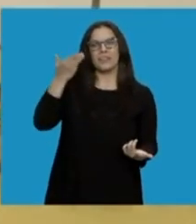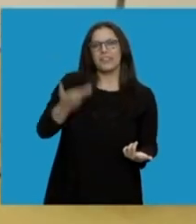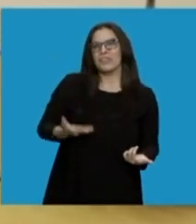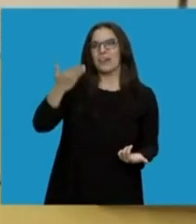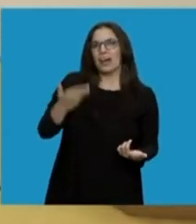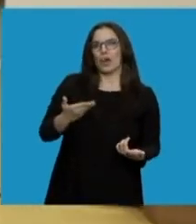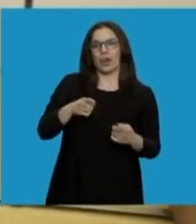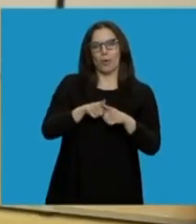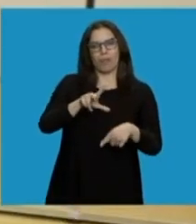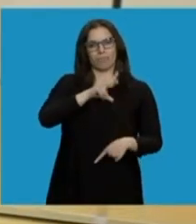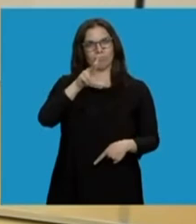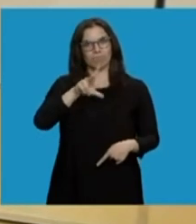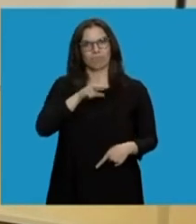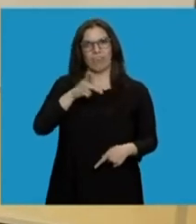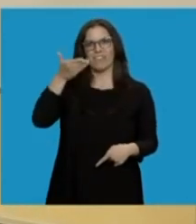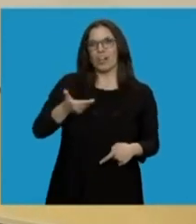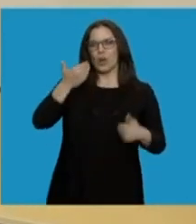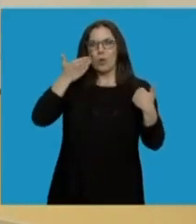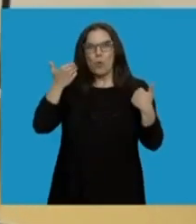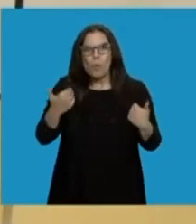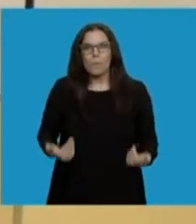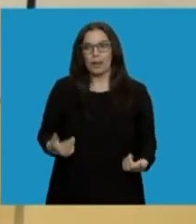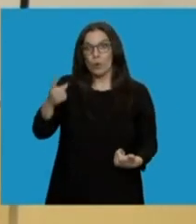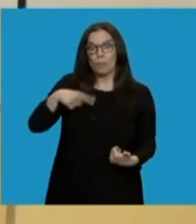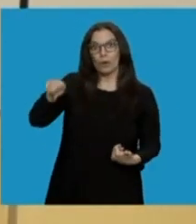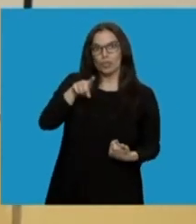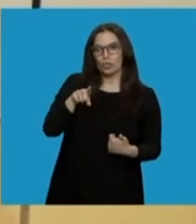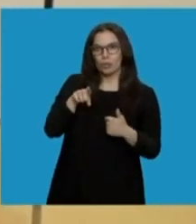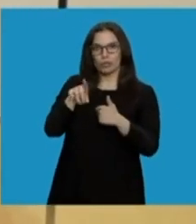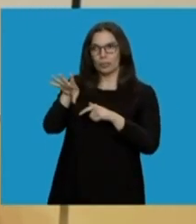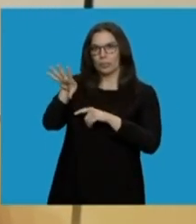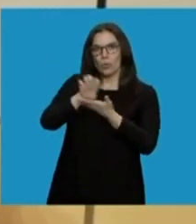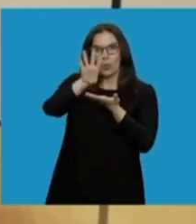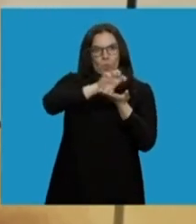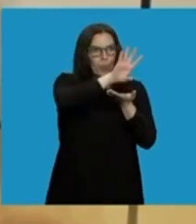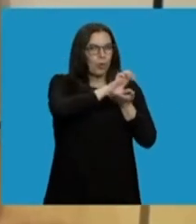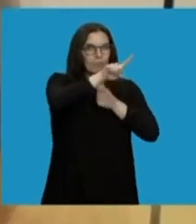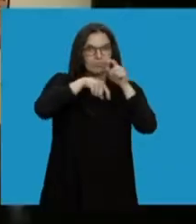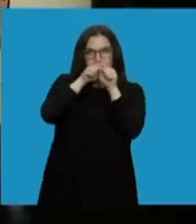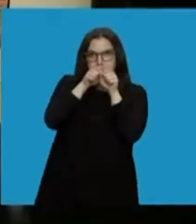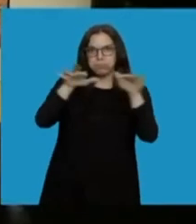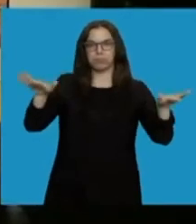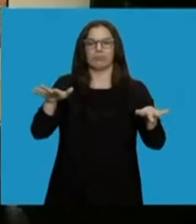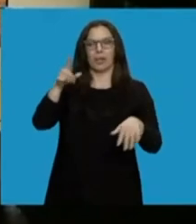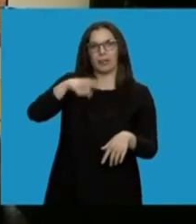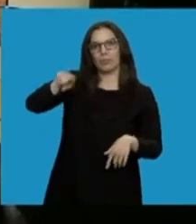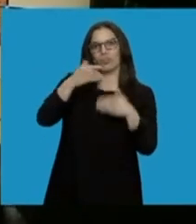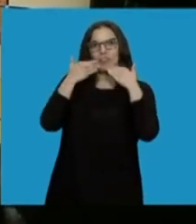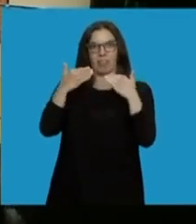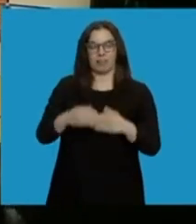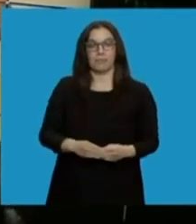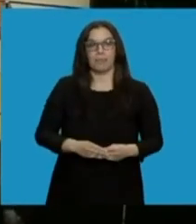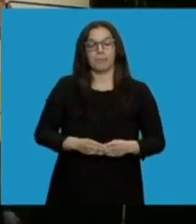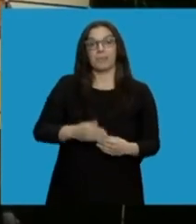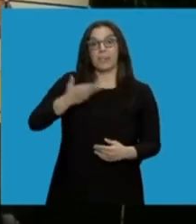valores cívicos y valores humanos que habéis captado, expresado y reflejado vosotros. Valores